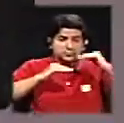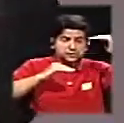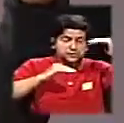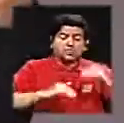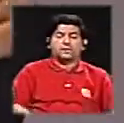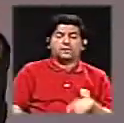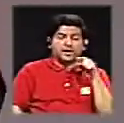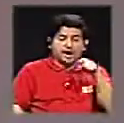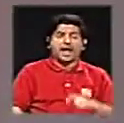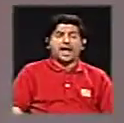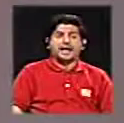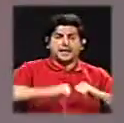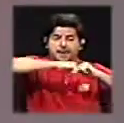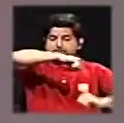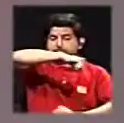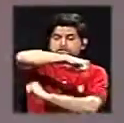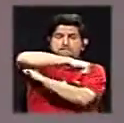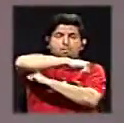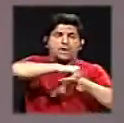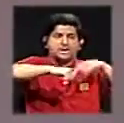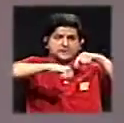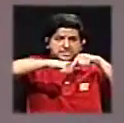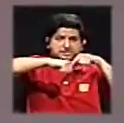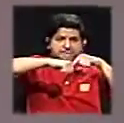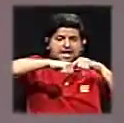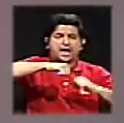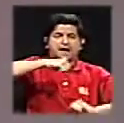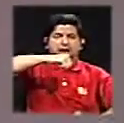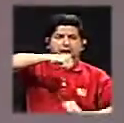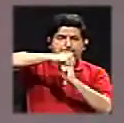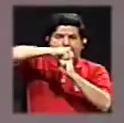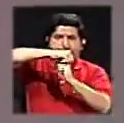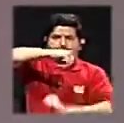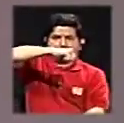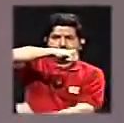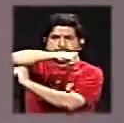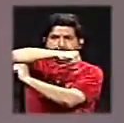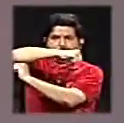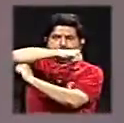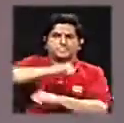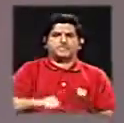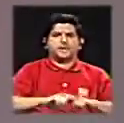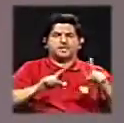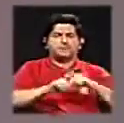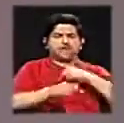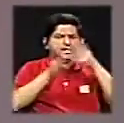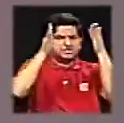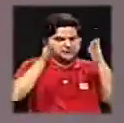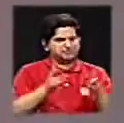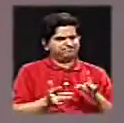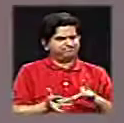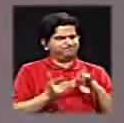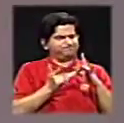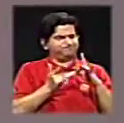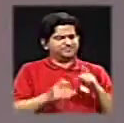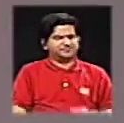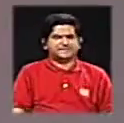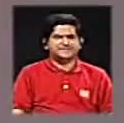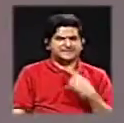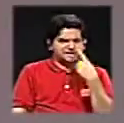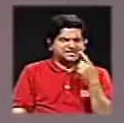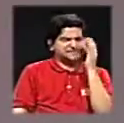apoyados, ¿verdad? Donde toda la carga se concentra en un área muy pequeña. Entonces, como verán, varios profesionales empezaron a expresar